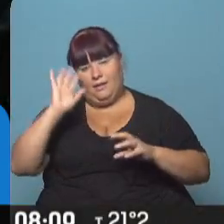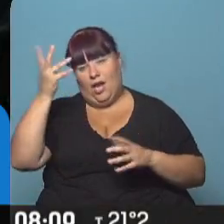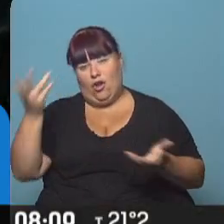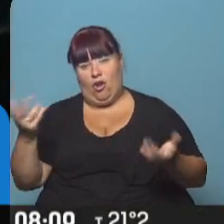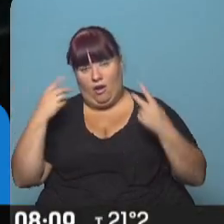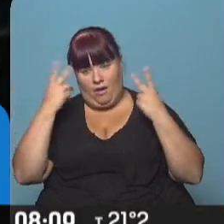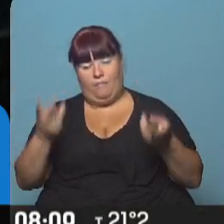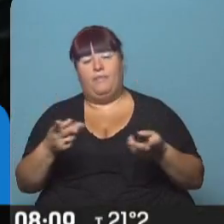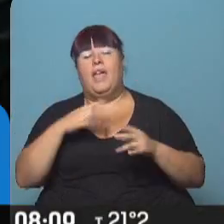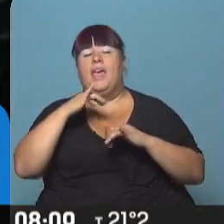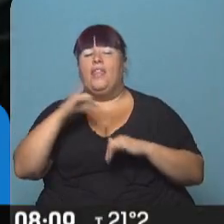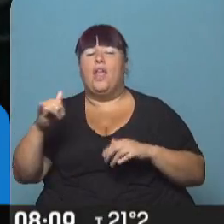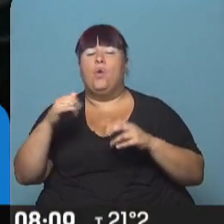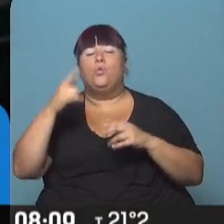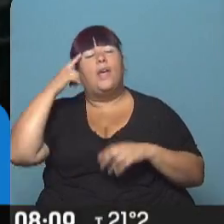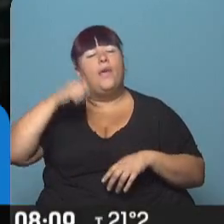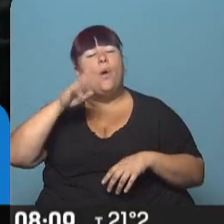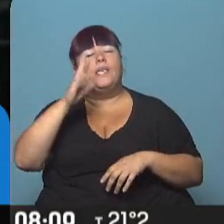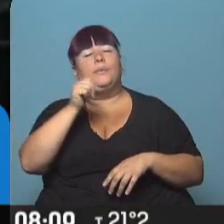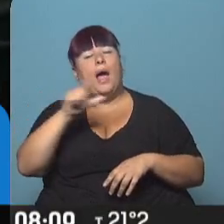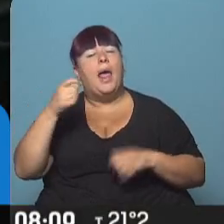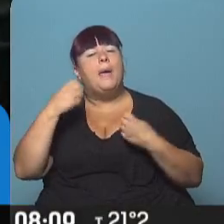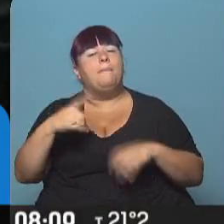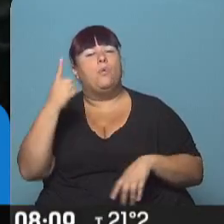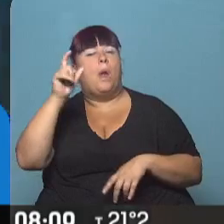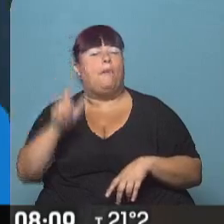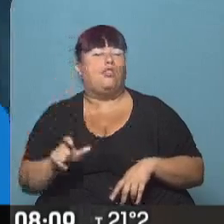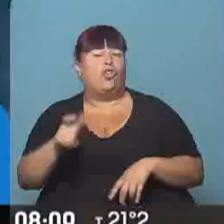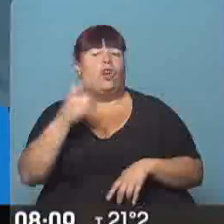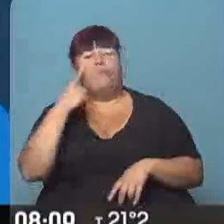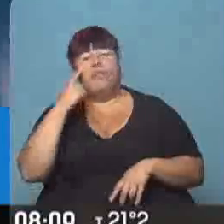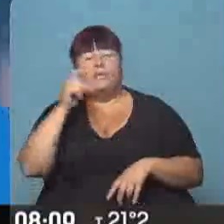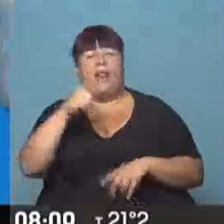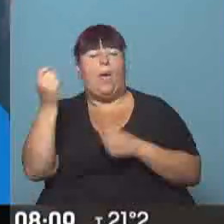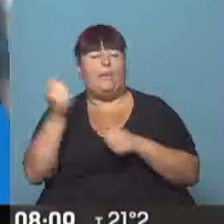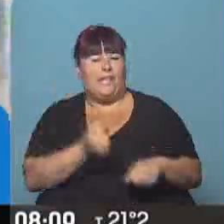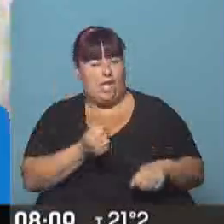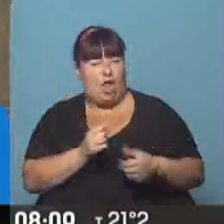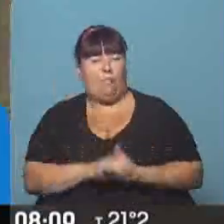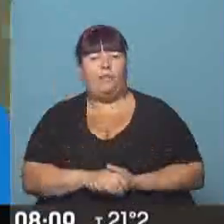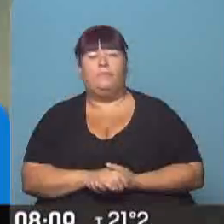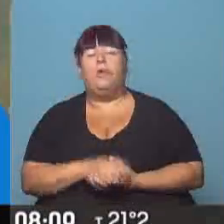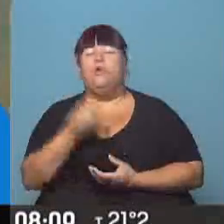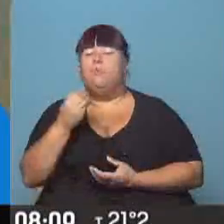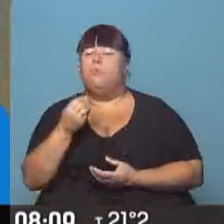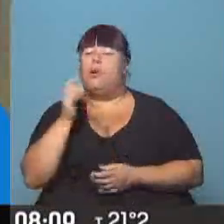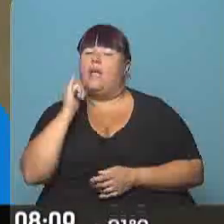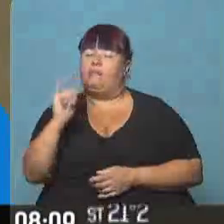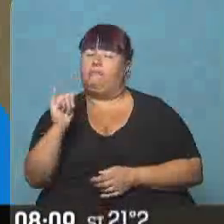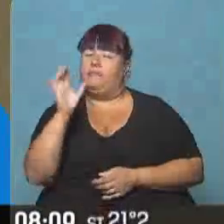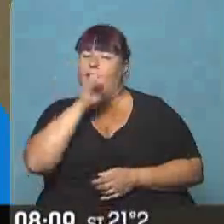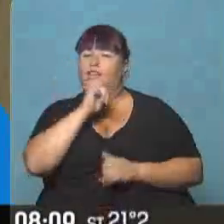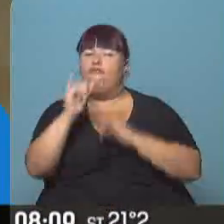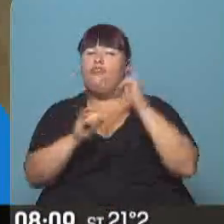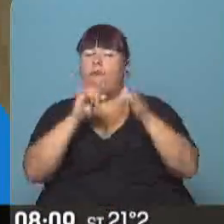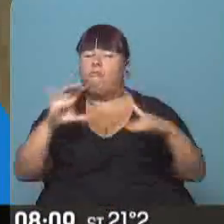la denuncia que investiga el juez barral fue iniciada por un funcionario del municipio de vicente lópez luego de recibir un anónimo con